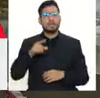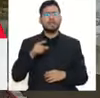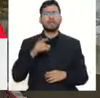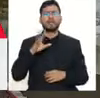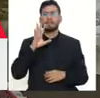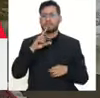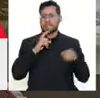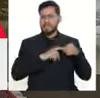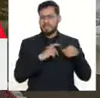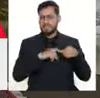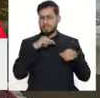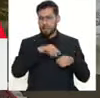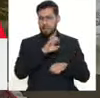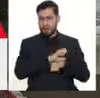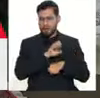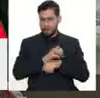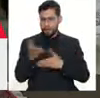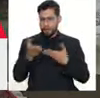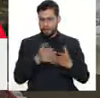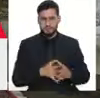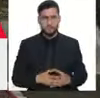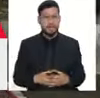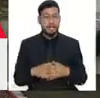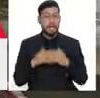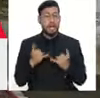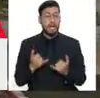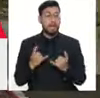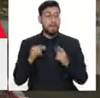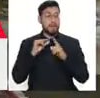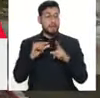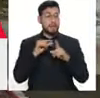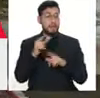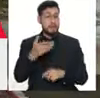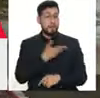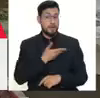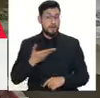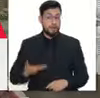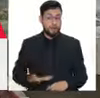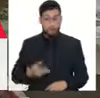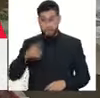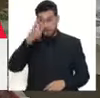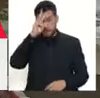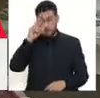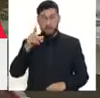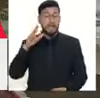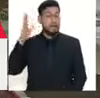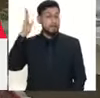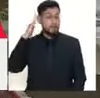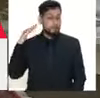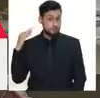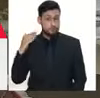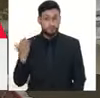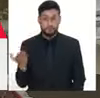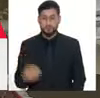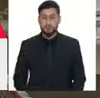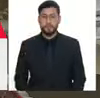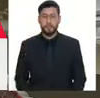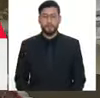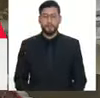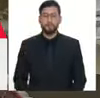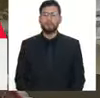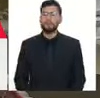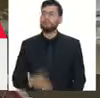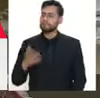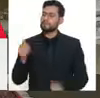Quito, en el país de Ecuador. Ahora escucharemos las palabras de la presidenta de Perú, Dina Ercilia Boluarte Segarra. De la